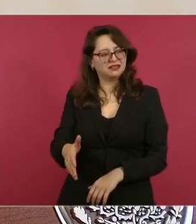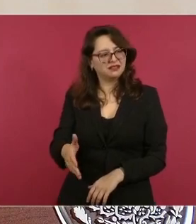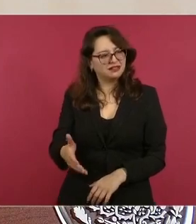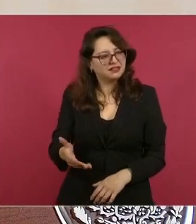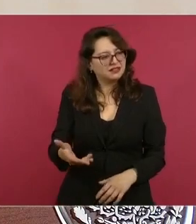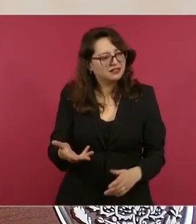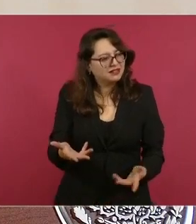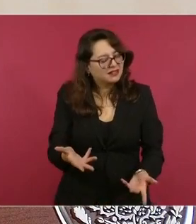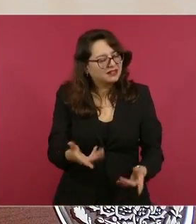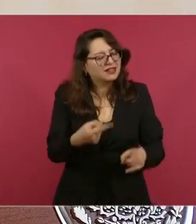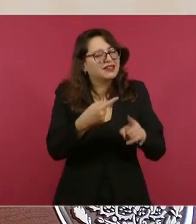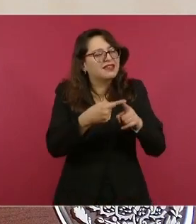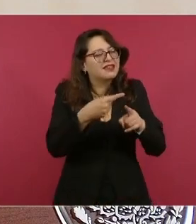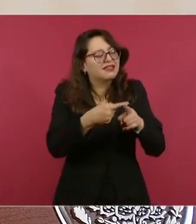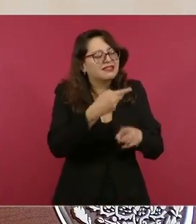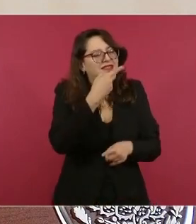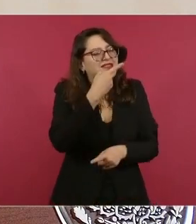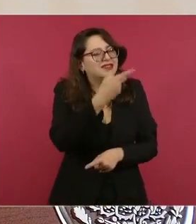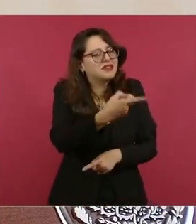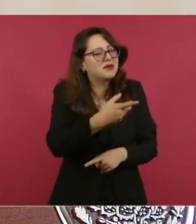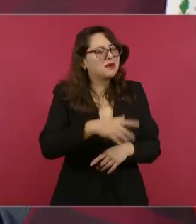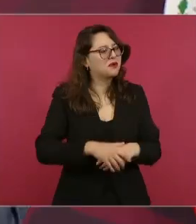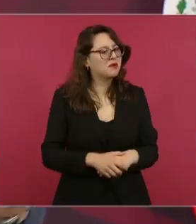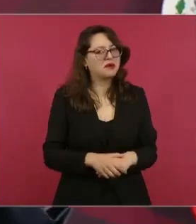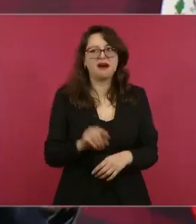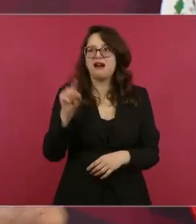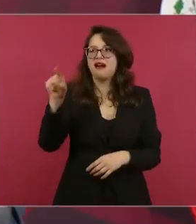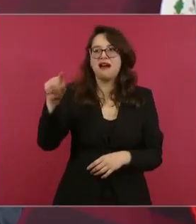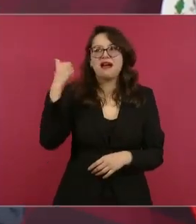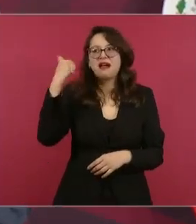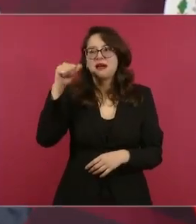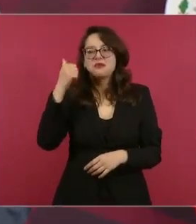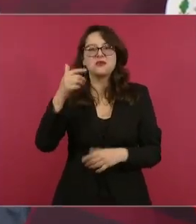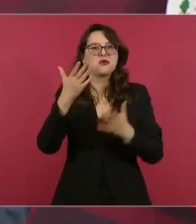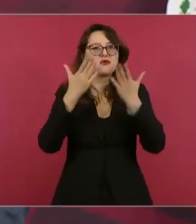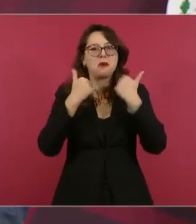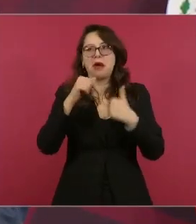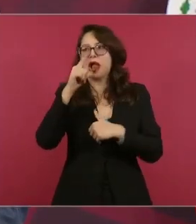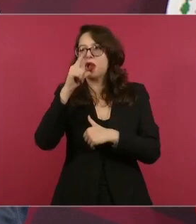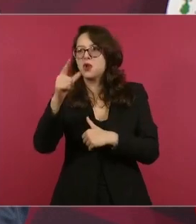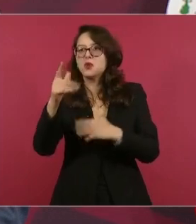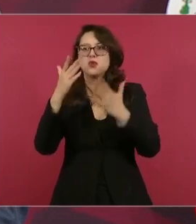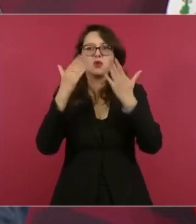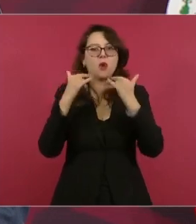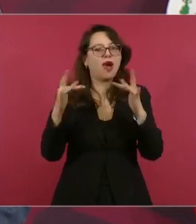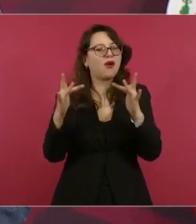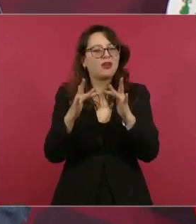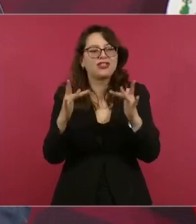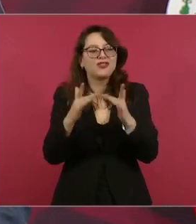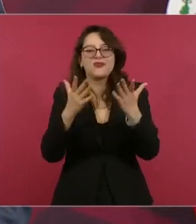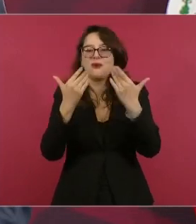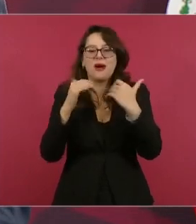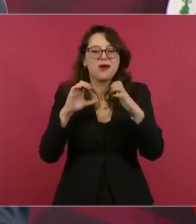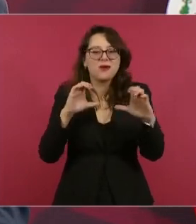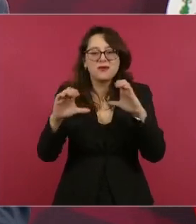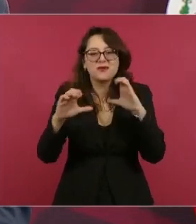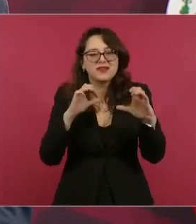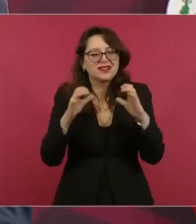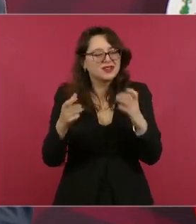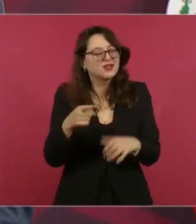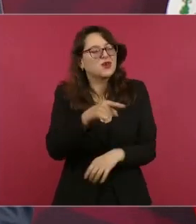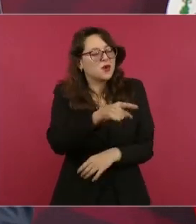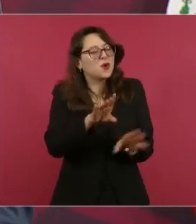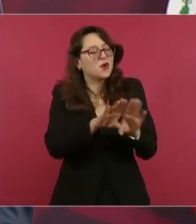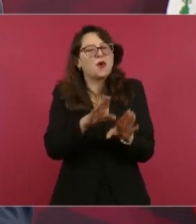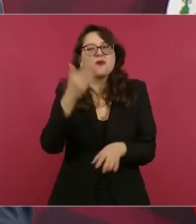por falta de luz o de energía eléctrica, no sé cuántas personas en el